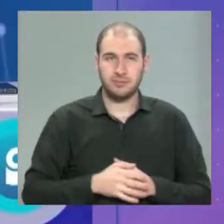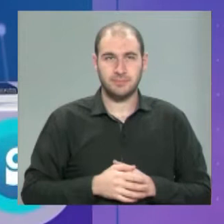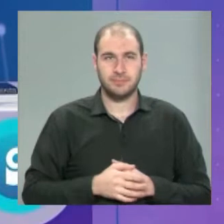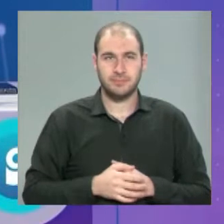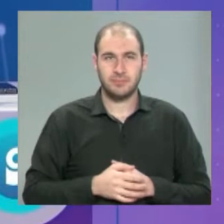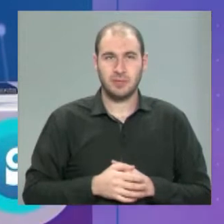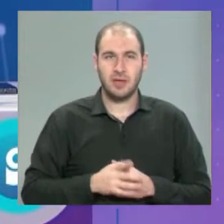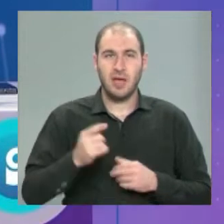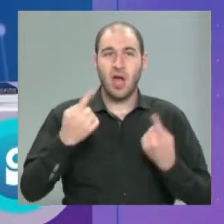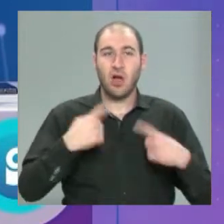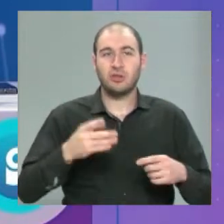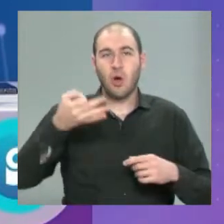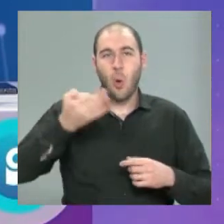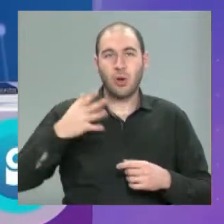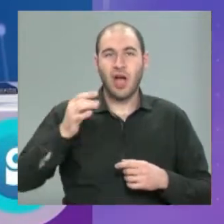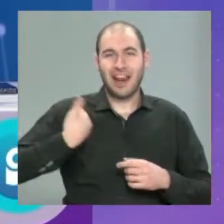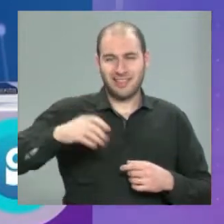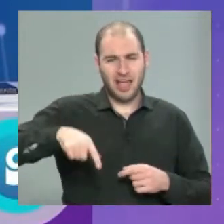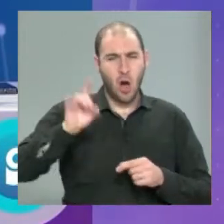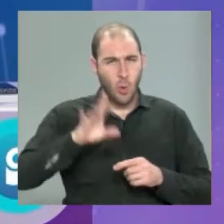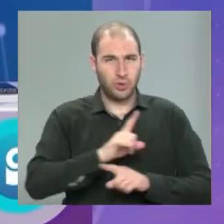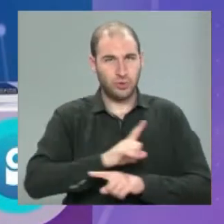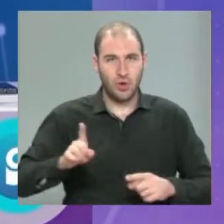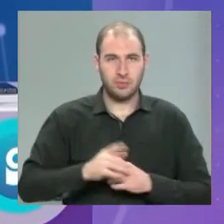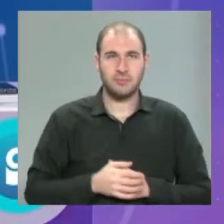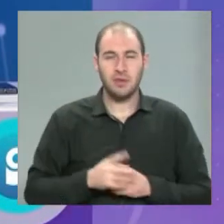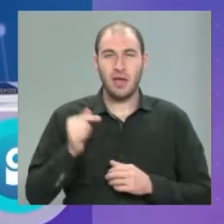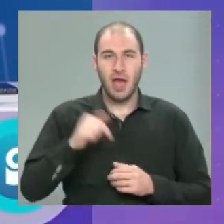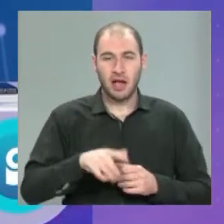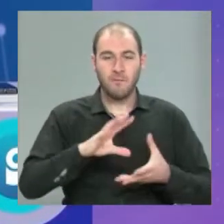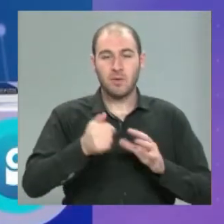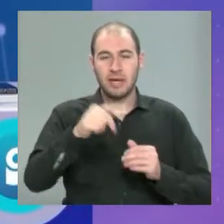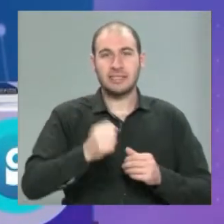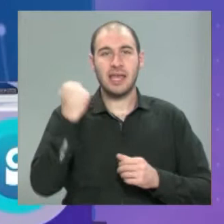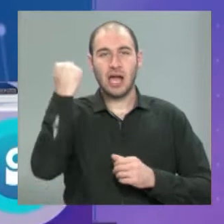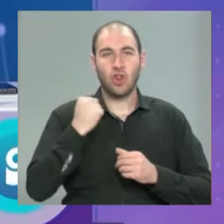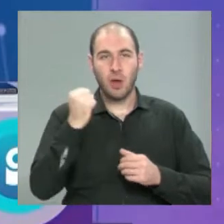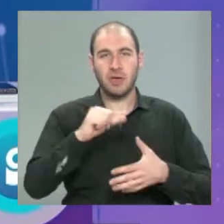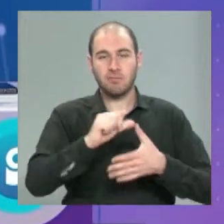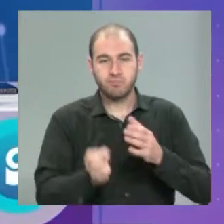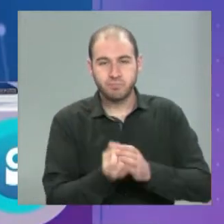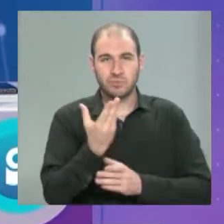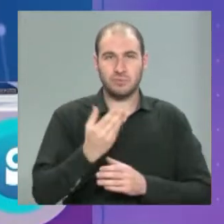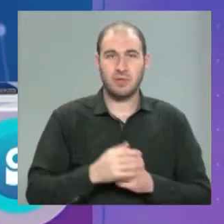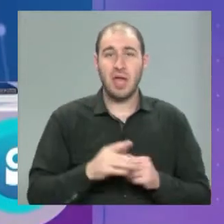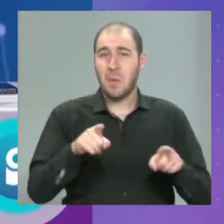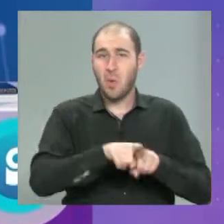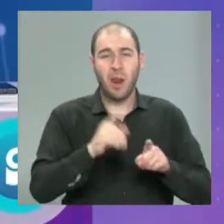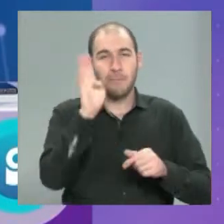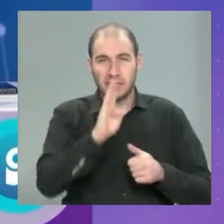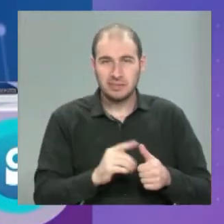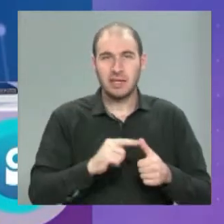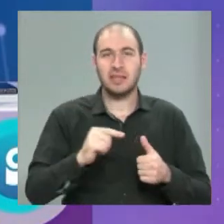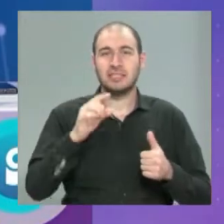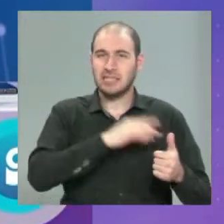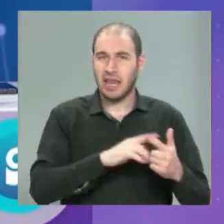que no es un fenómeno exclusivamente de la Argentina, sino que están respondiendo de esta forma las economías emergentes. Sucedió lo mismo en Brasil y